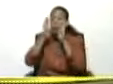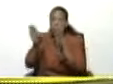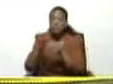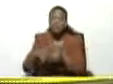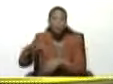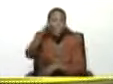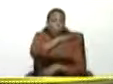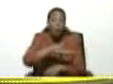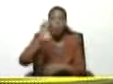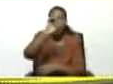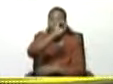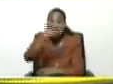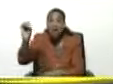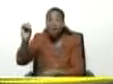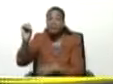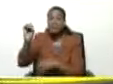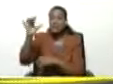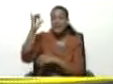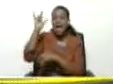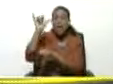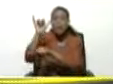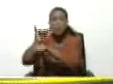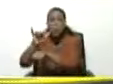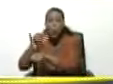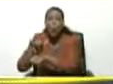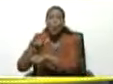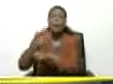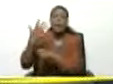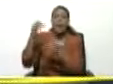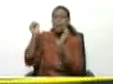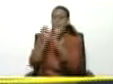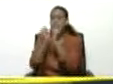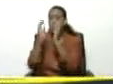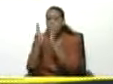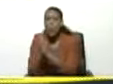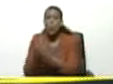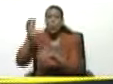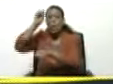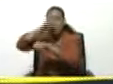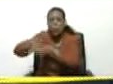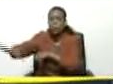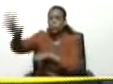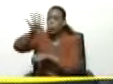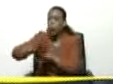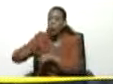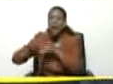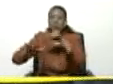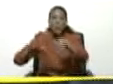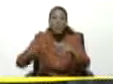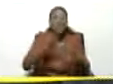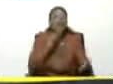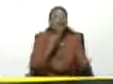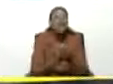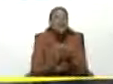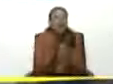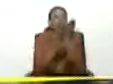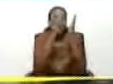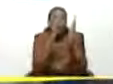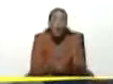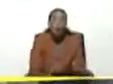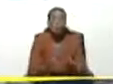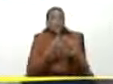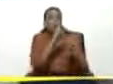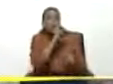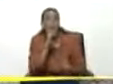territorio del oriente venezolano presidente Nosotros le queremos dar las gracias En nombre de toda la comunidad estudiantil en